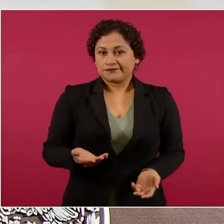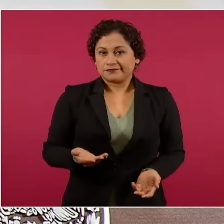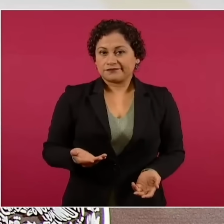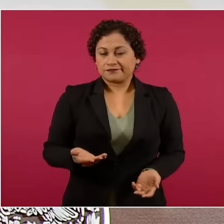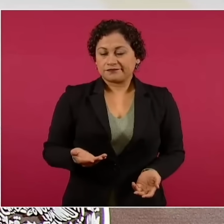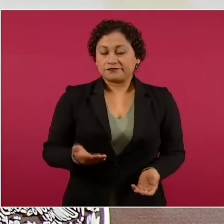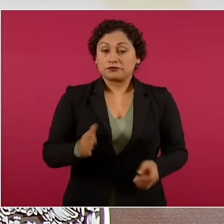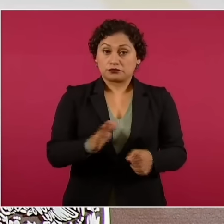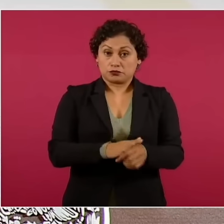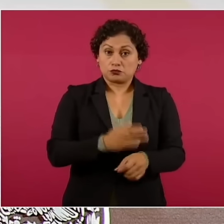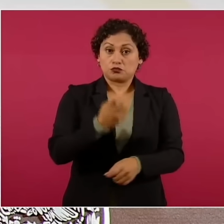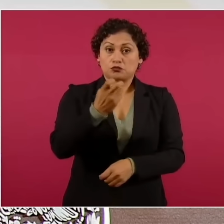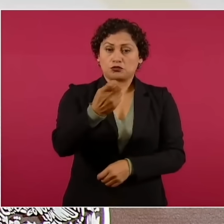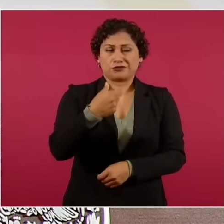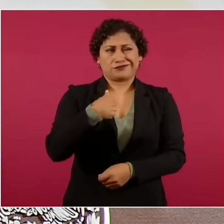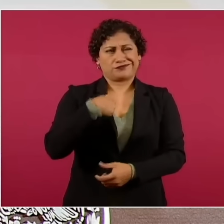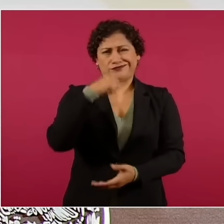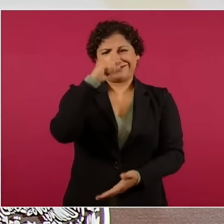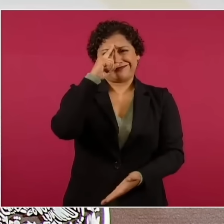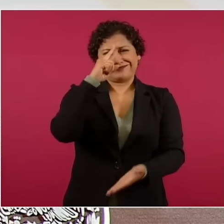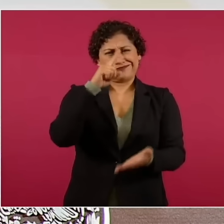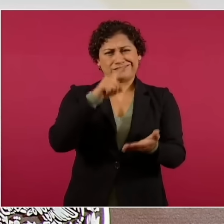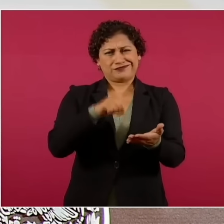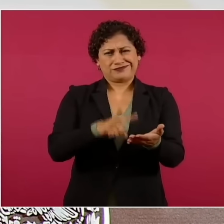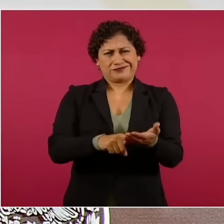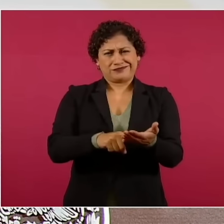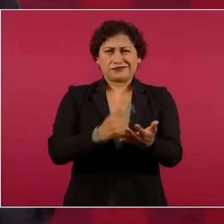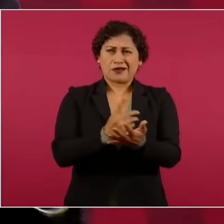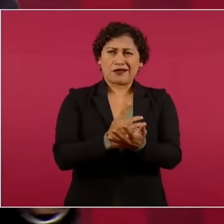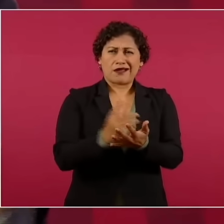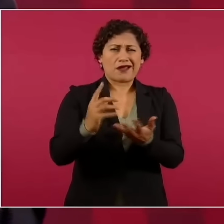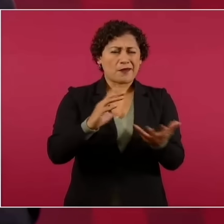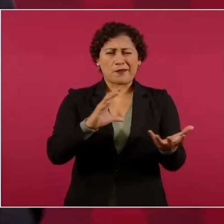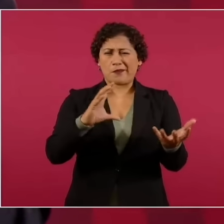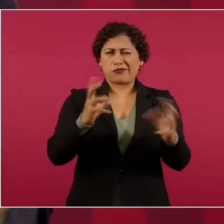yo que pasen las cosas a mayores. Y